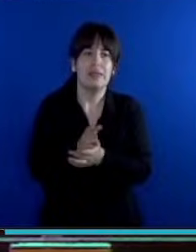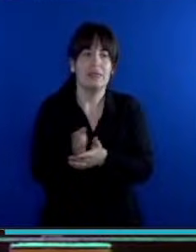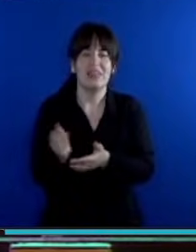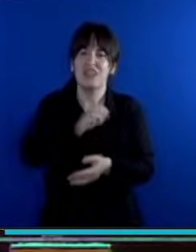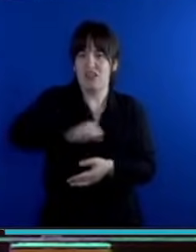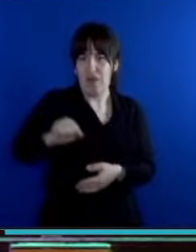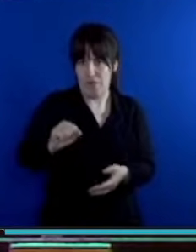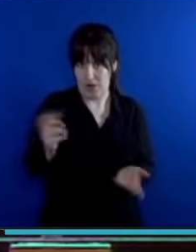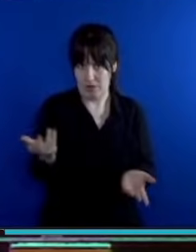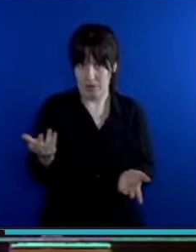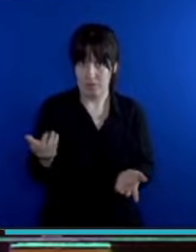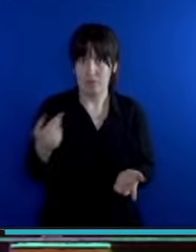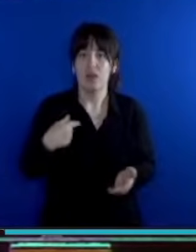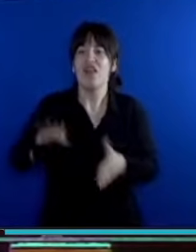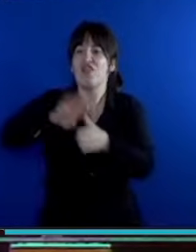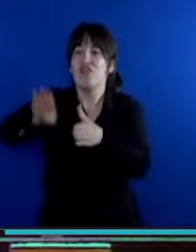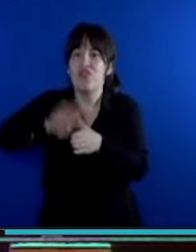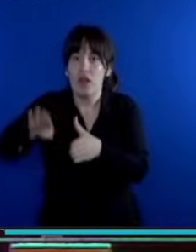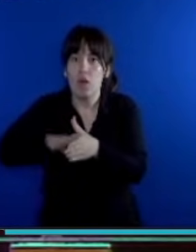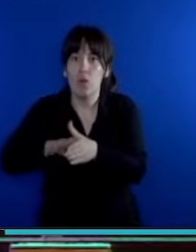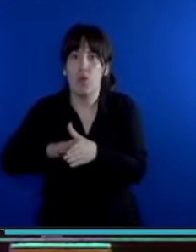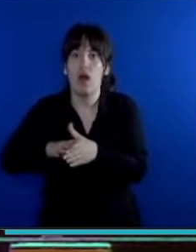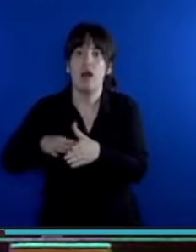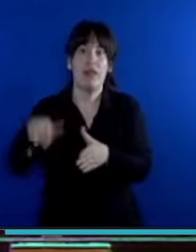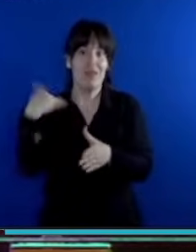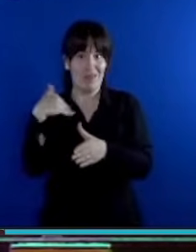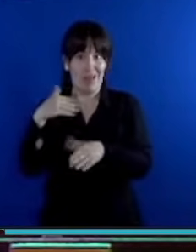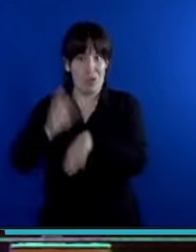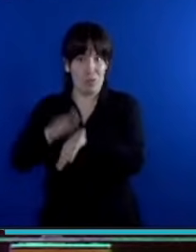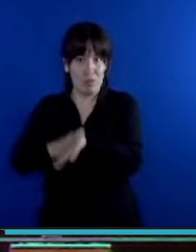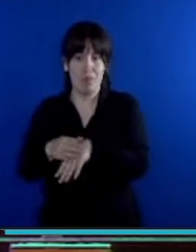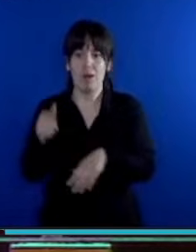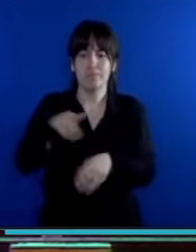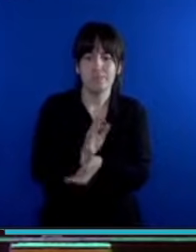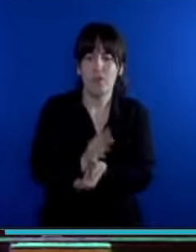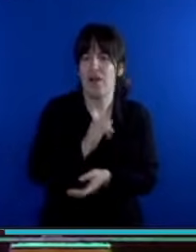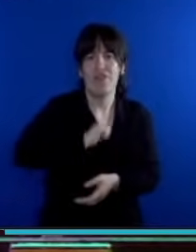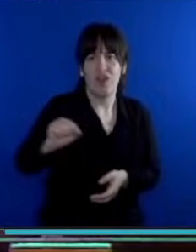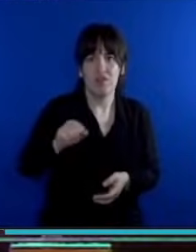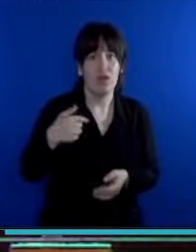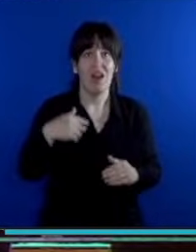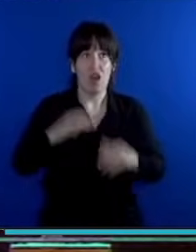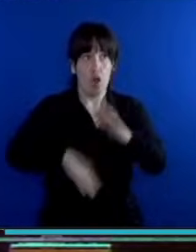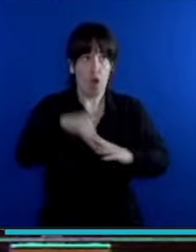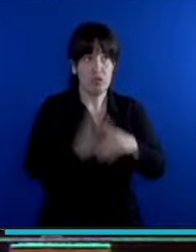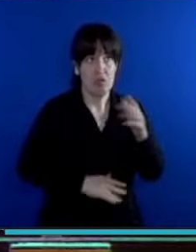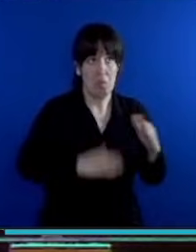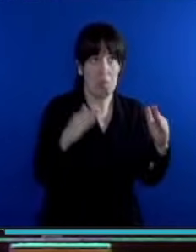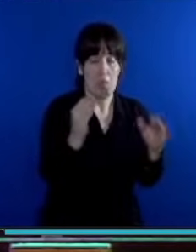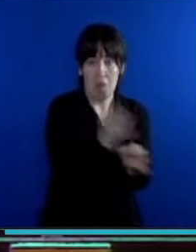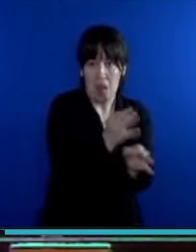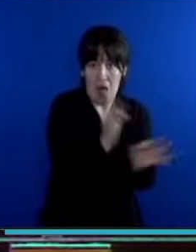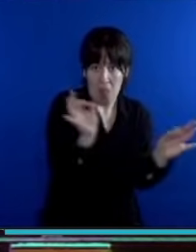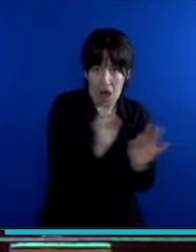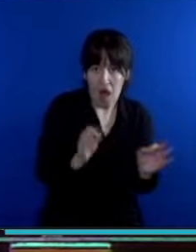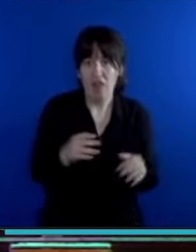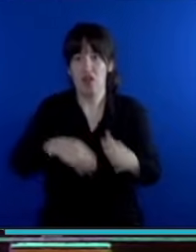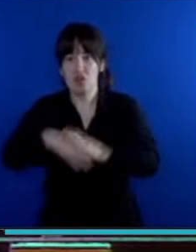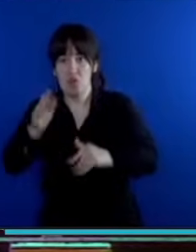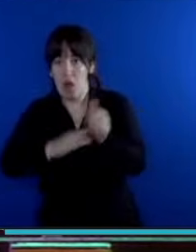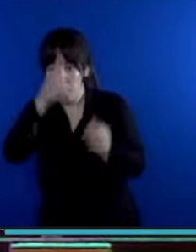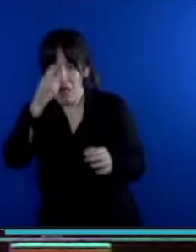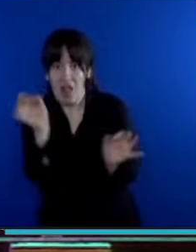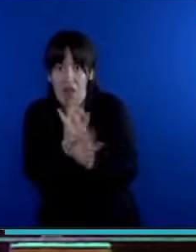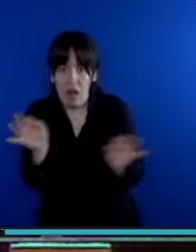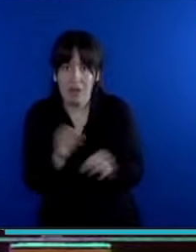Calificó como una estafa esa deuda de Vidal, con la cual no se construyó ni una escuela, con la cual no se construyó ni un hospital. No solo eso, María Eugenia Vidal